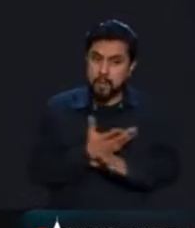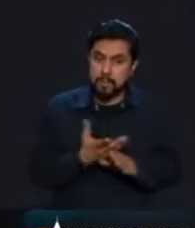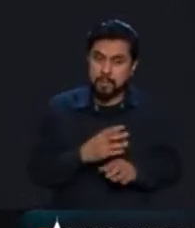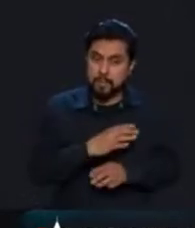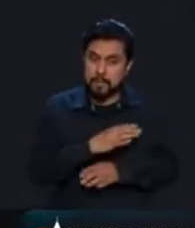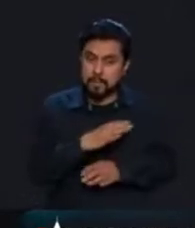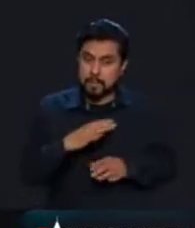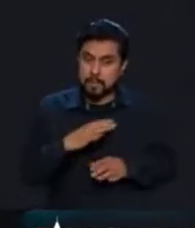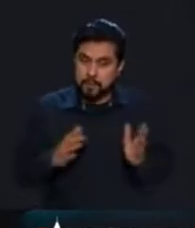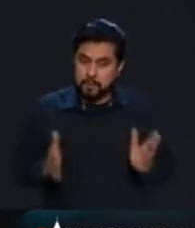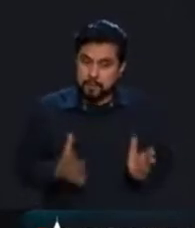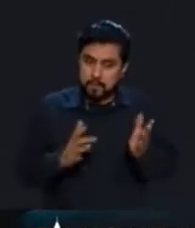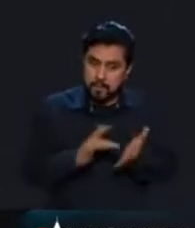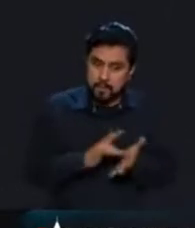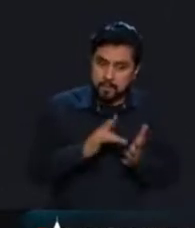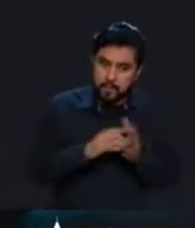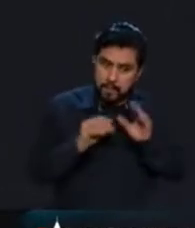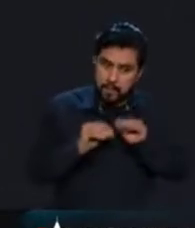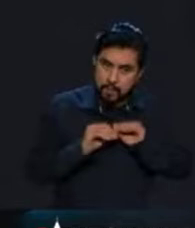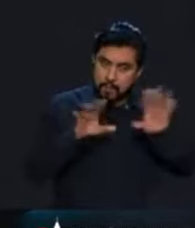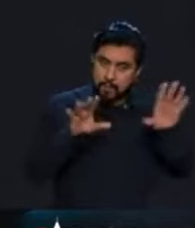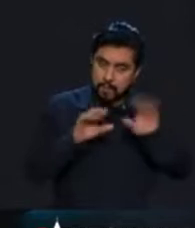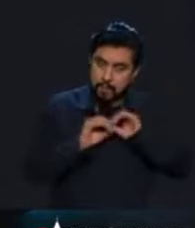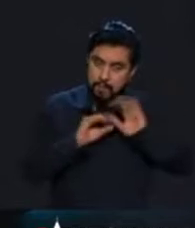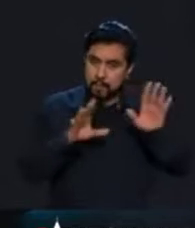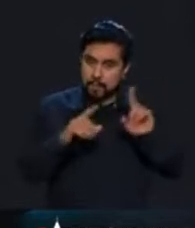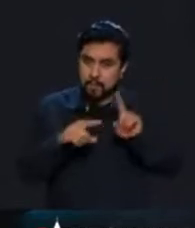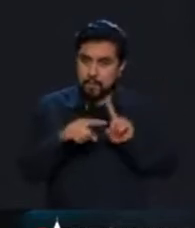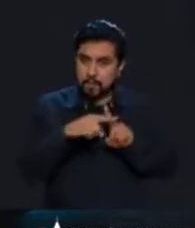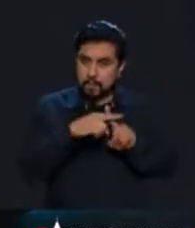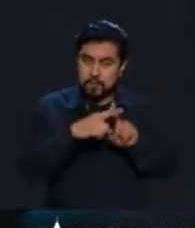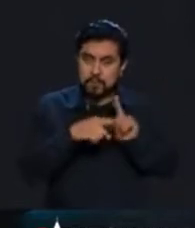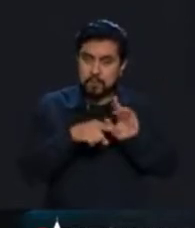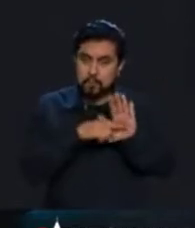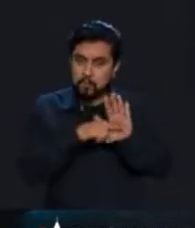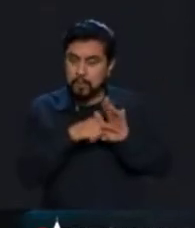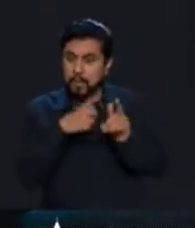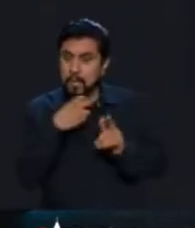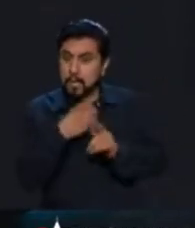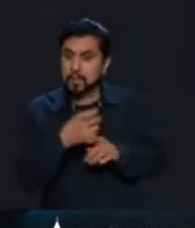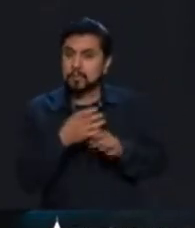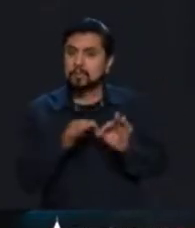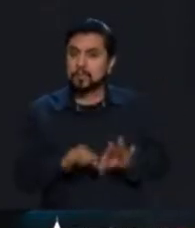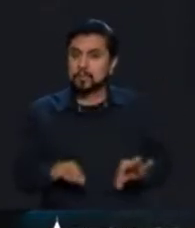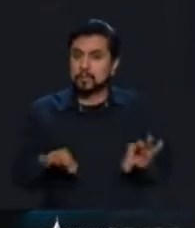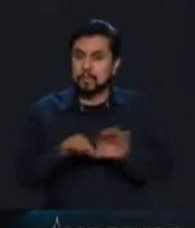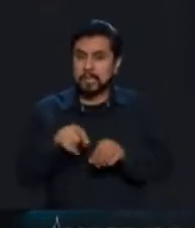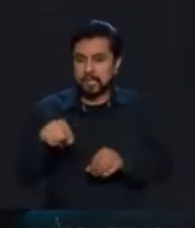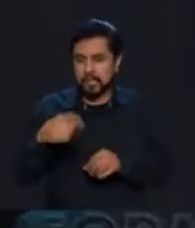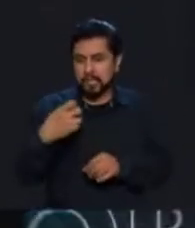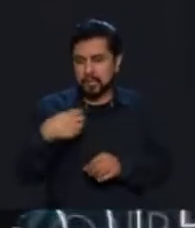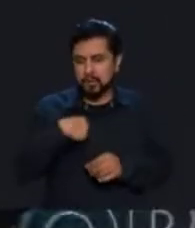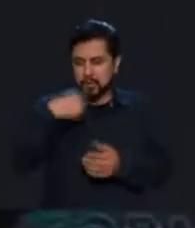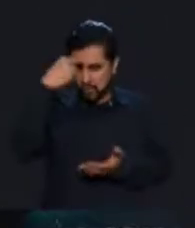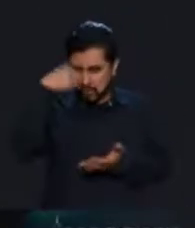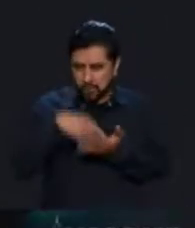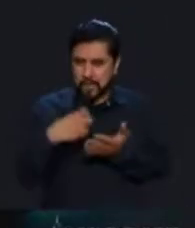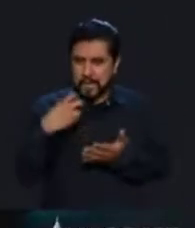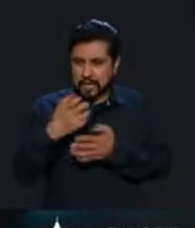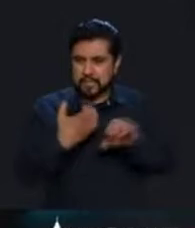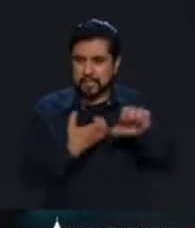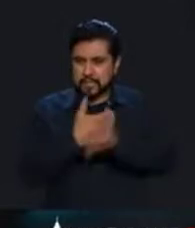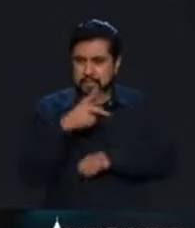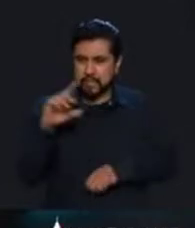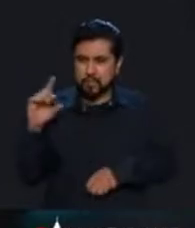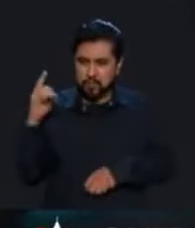último minuto, campañas negativas, ahí sí vale. Sería la única que yo te diría que hoy día nos